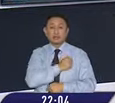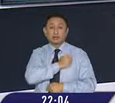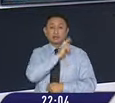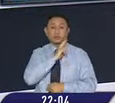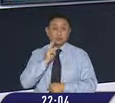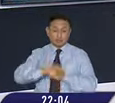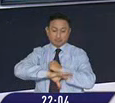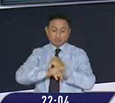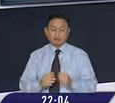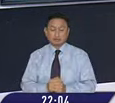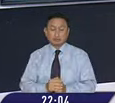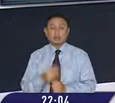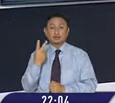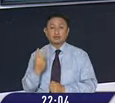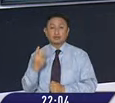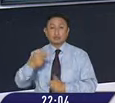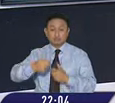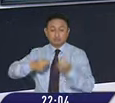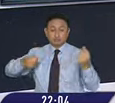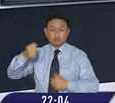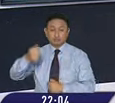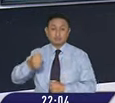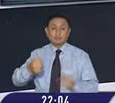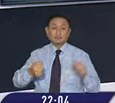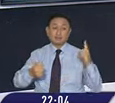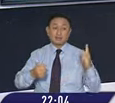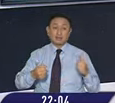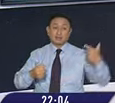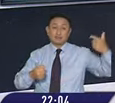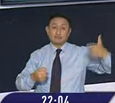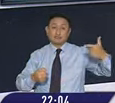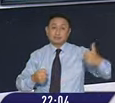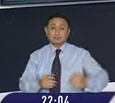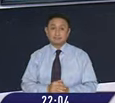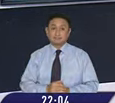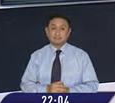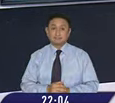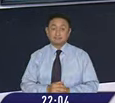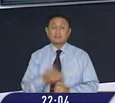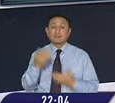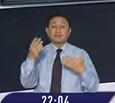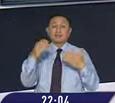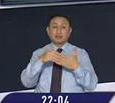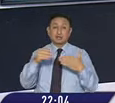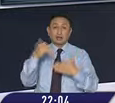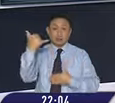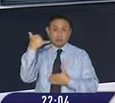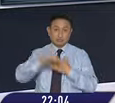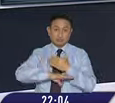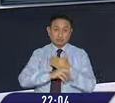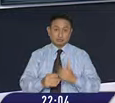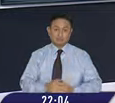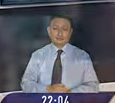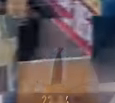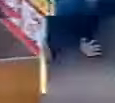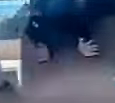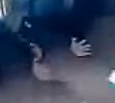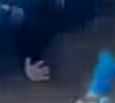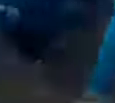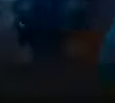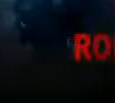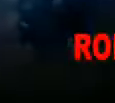restaurante. Dos actuaron con cuchillos y el tercero con arma de fuego. Se llevaron dinero y celulares.